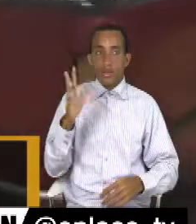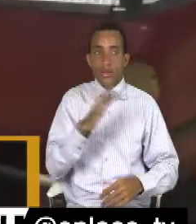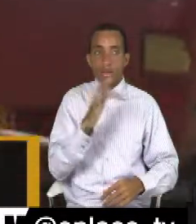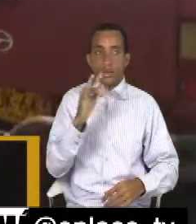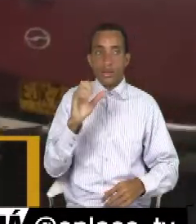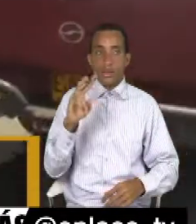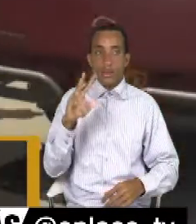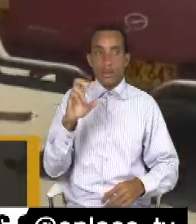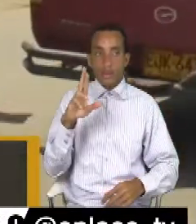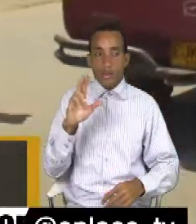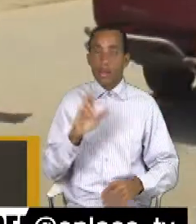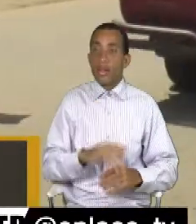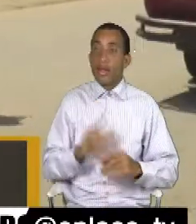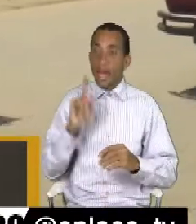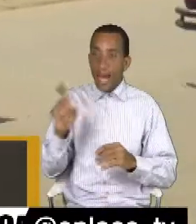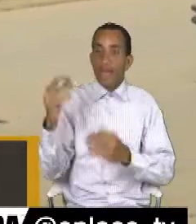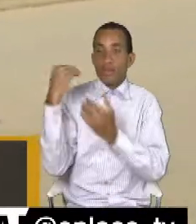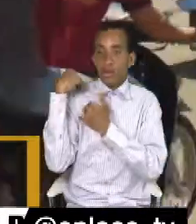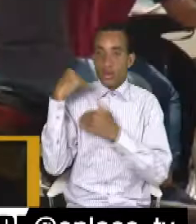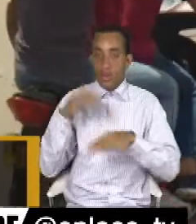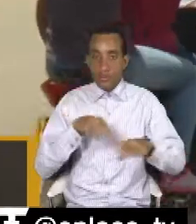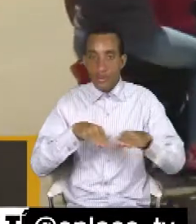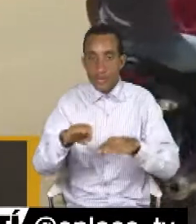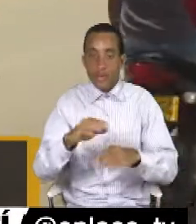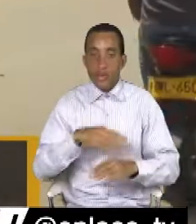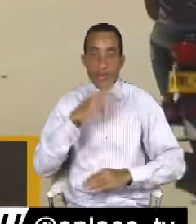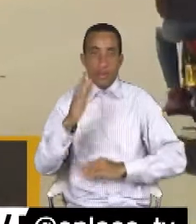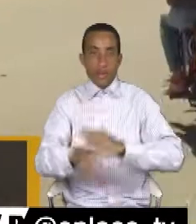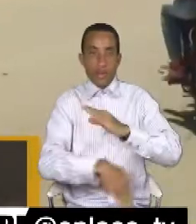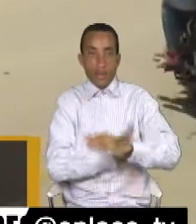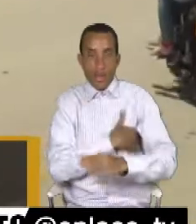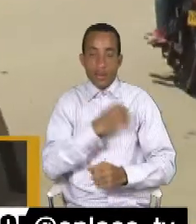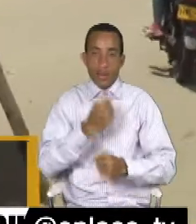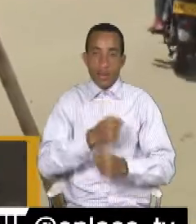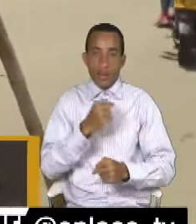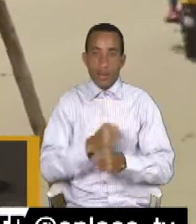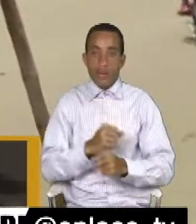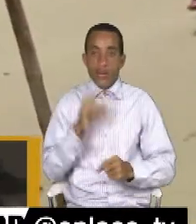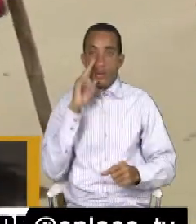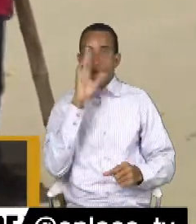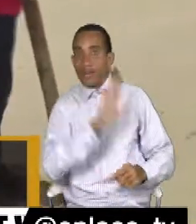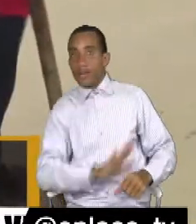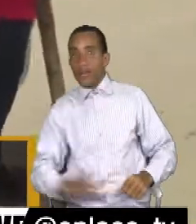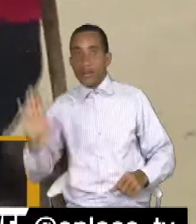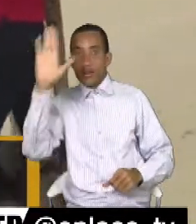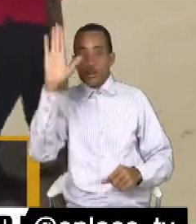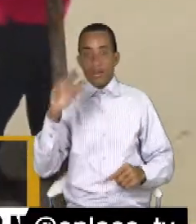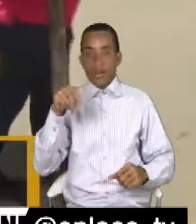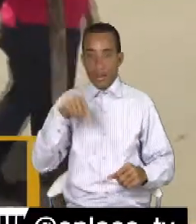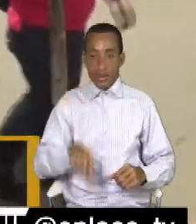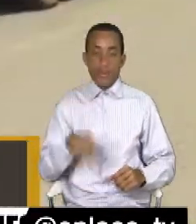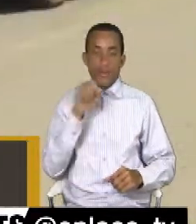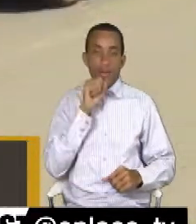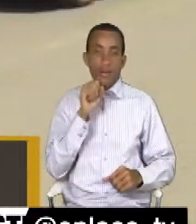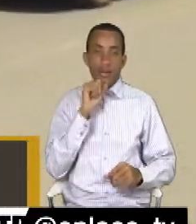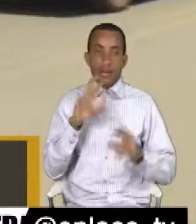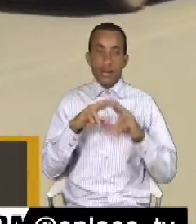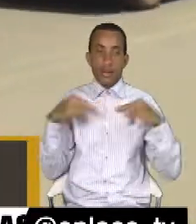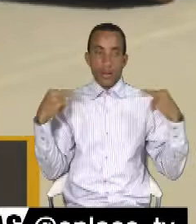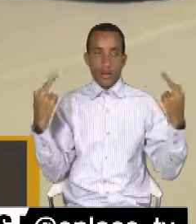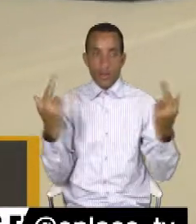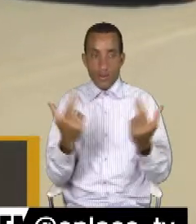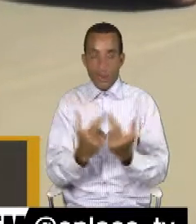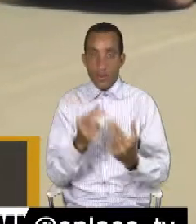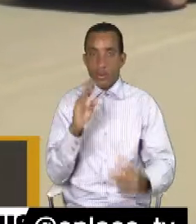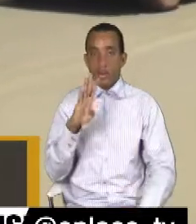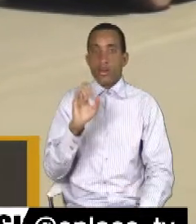él. Queremos al Ministerio de Trabajo a nivel nacional, porque aquí en Barranca Bermeja, nuestra última reunión que tuvimos con el señor Barbas en